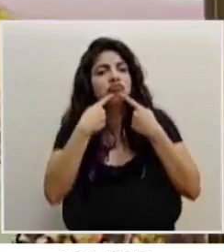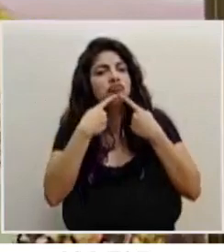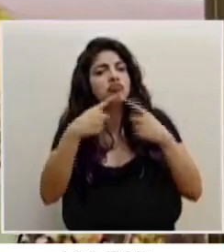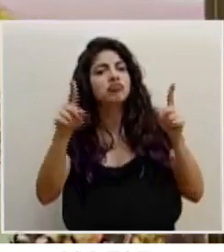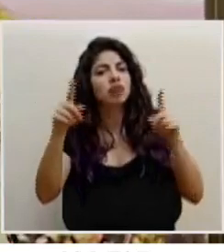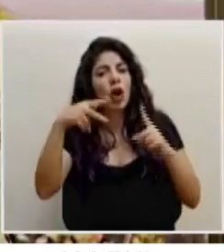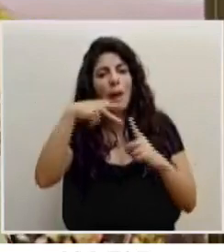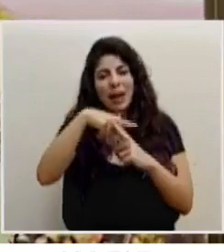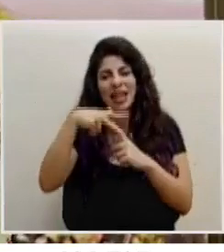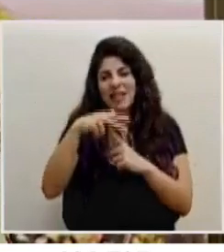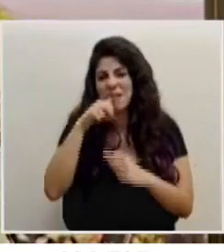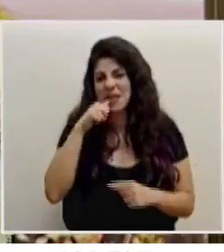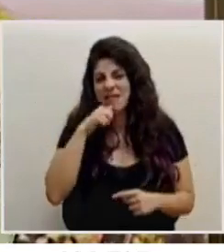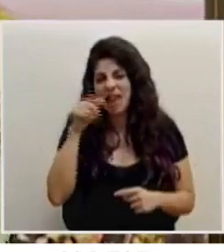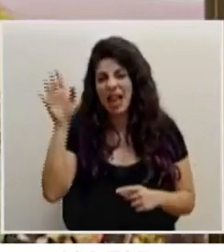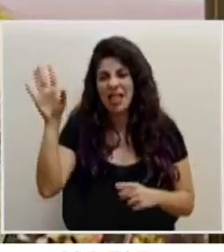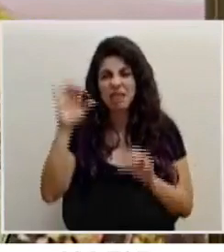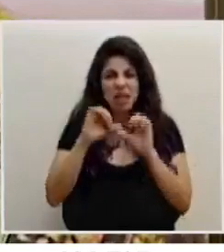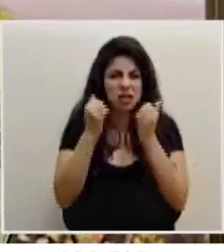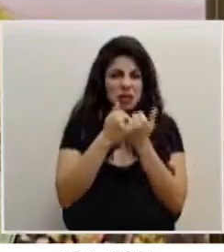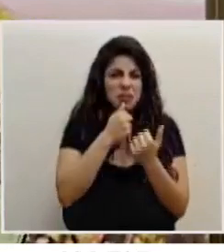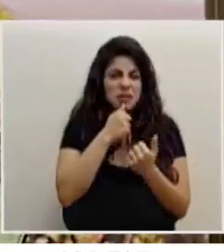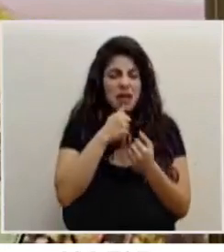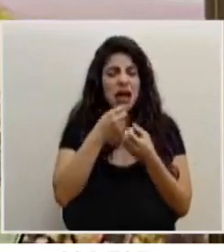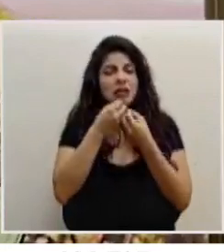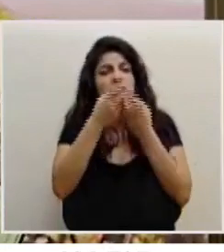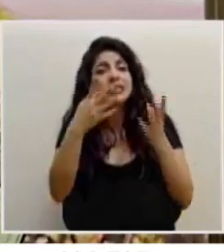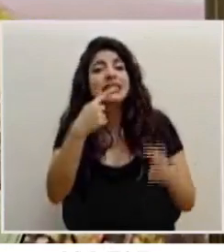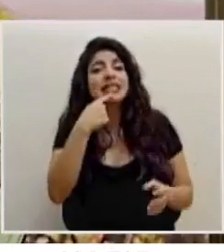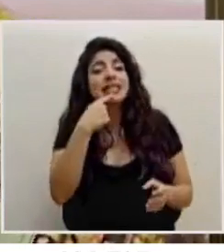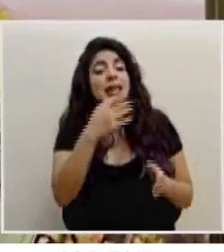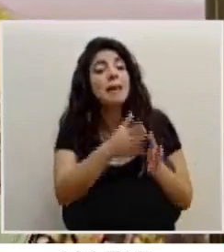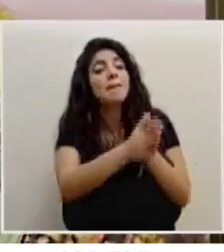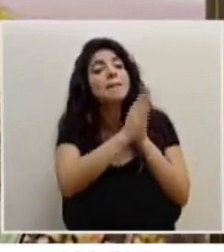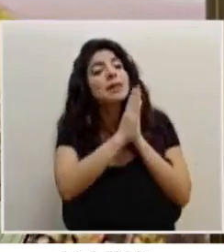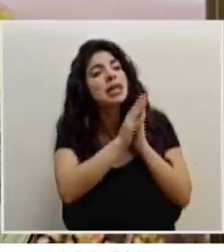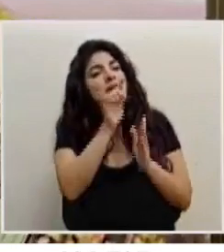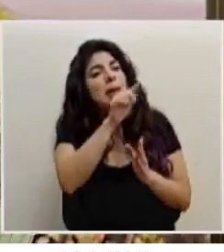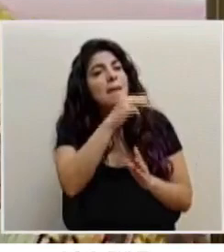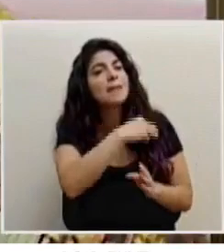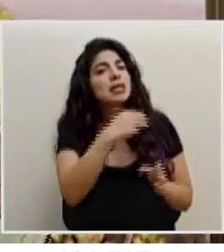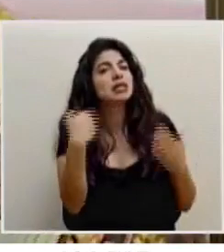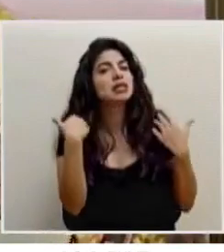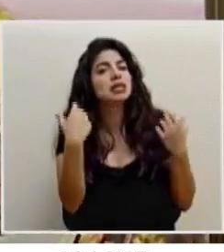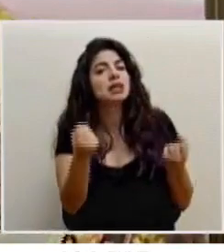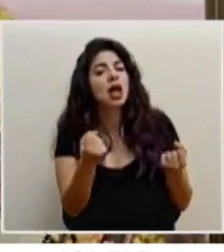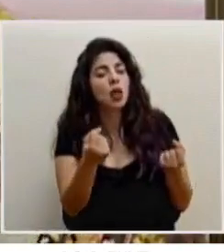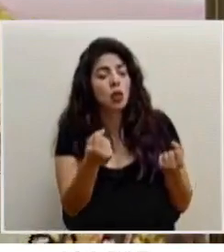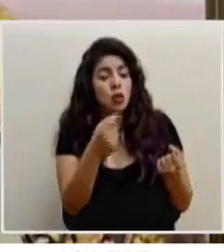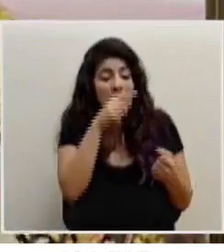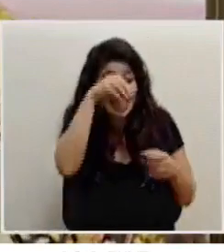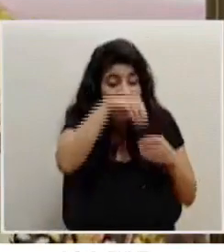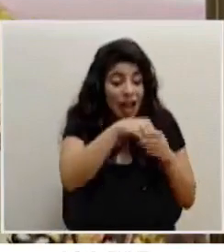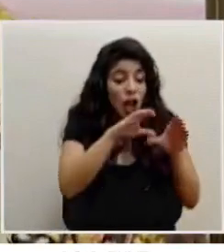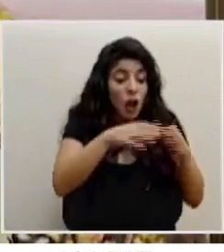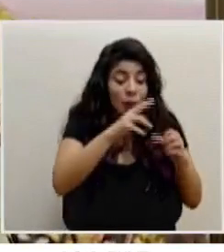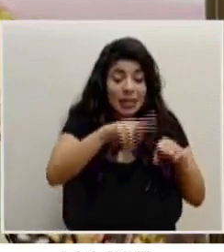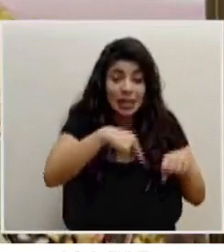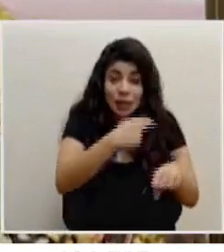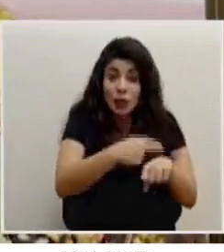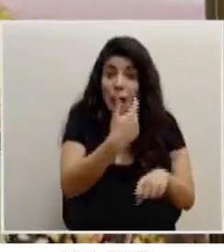unas cooperativas privadas, asociaciones, donde están solicitándole la apertura al Ministerio de Salud, a la Comisión Nacional de